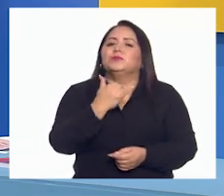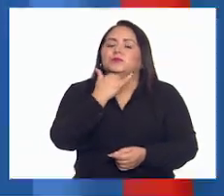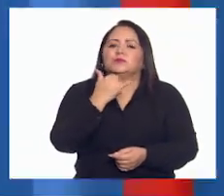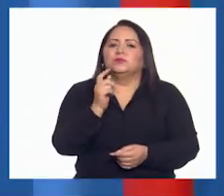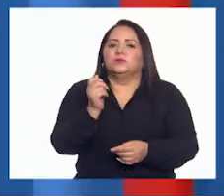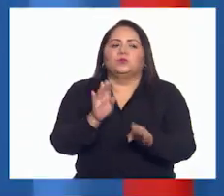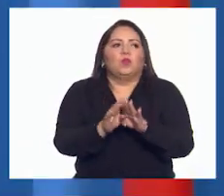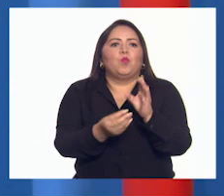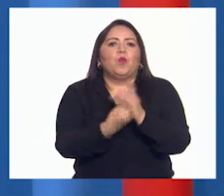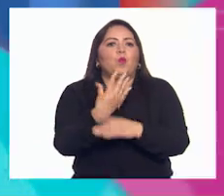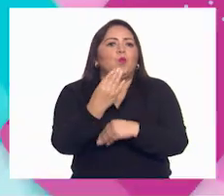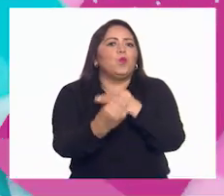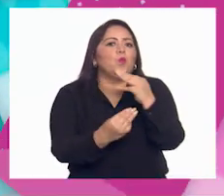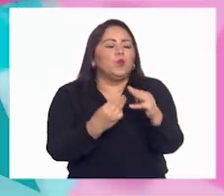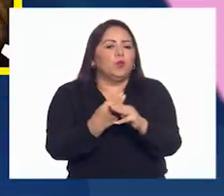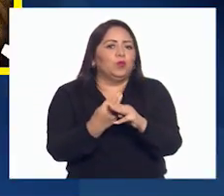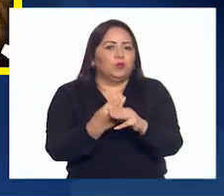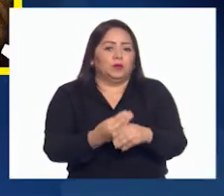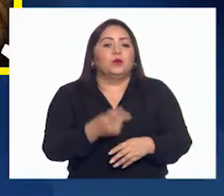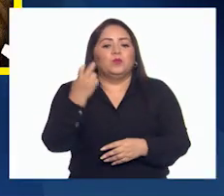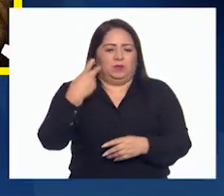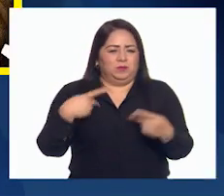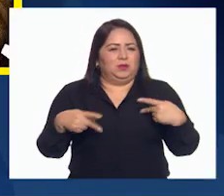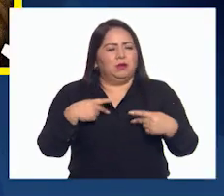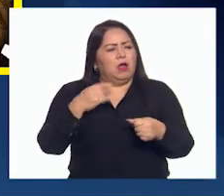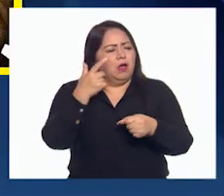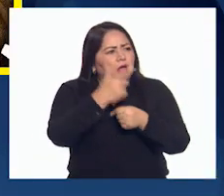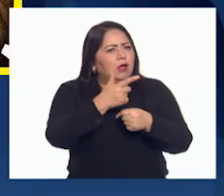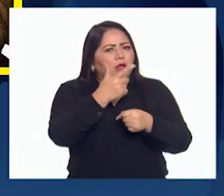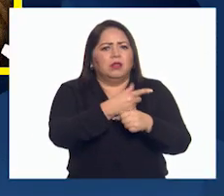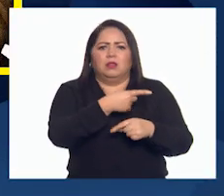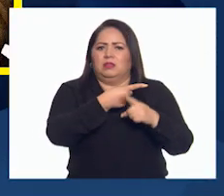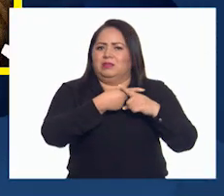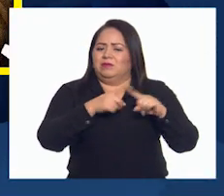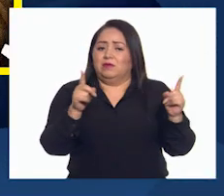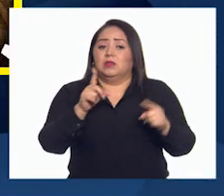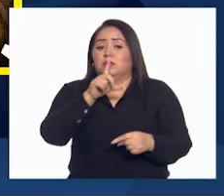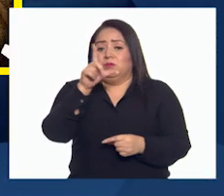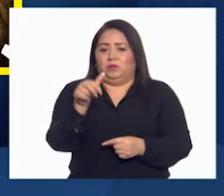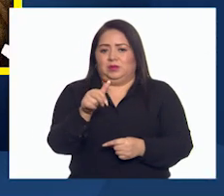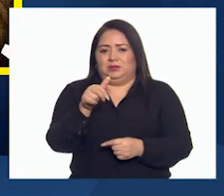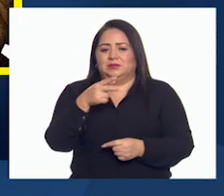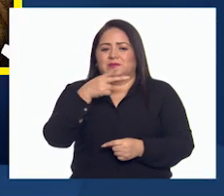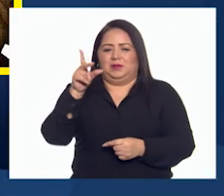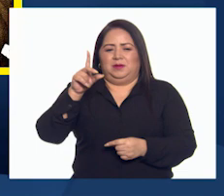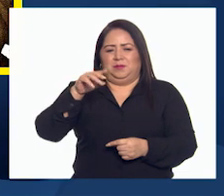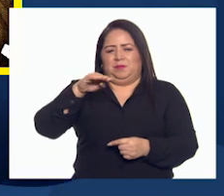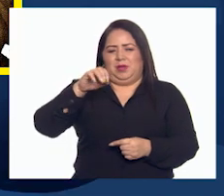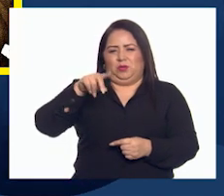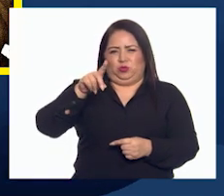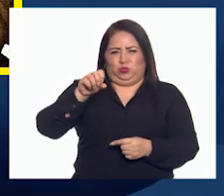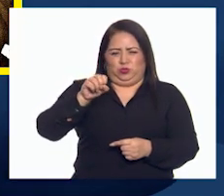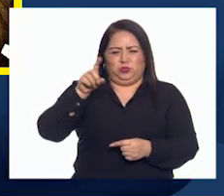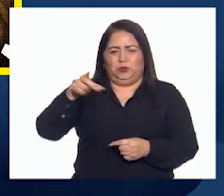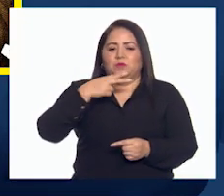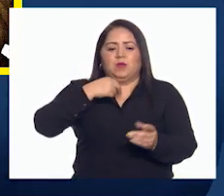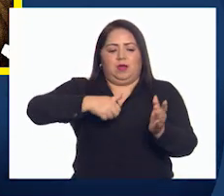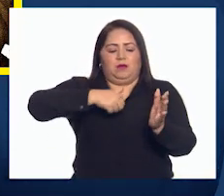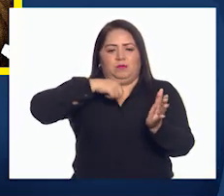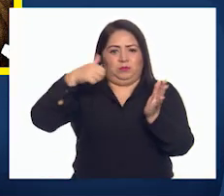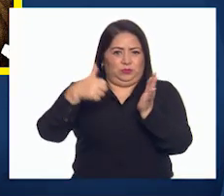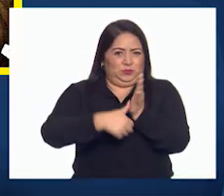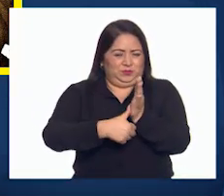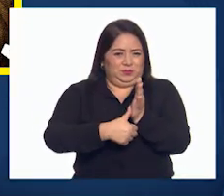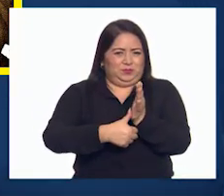mundo. Probablemente varios exploradores se dieron cuenta de esto, pero fue Américo Vespucio quien con sus cartas a uno de